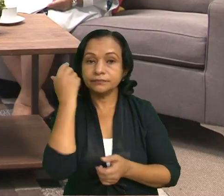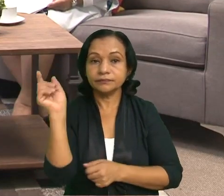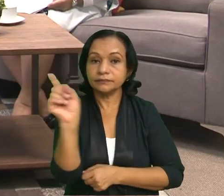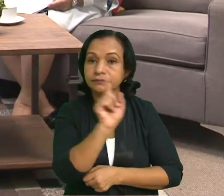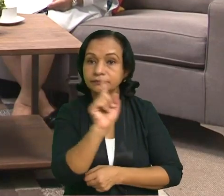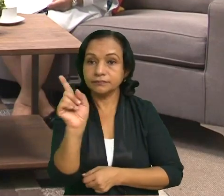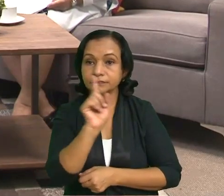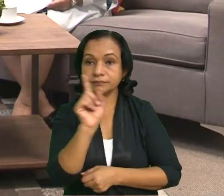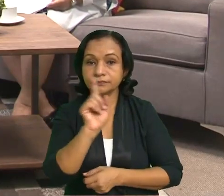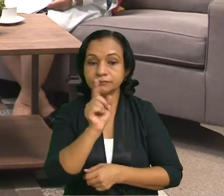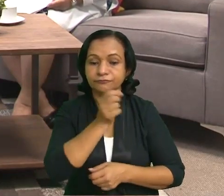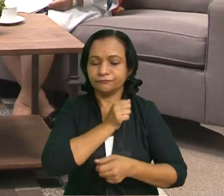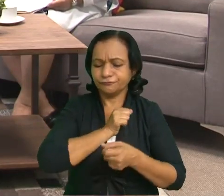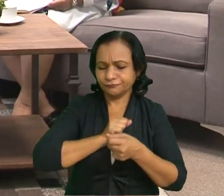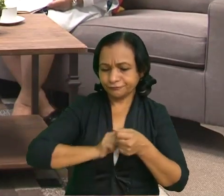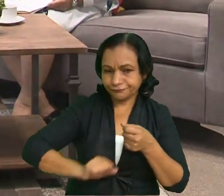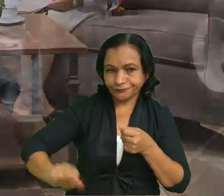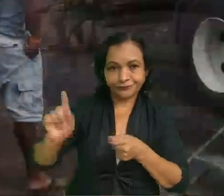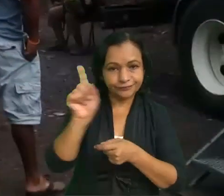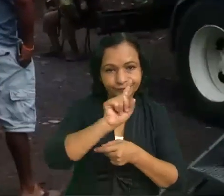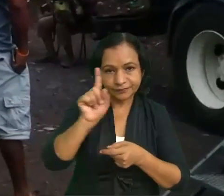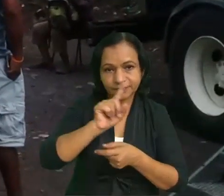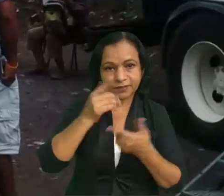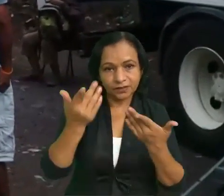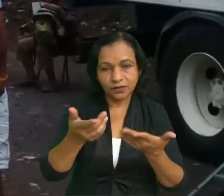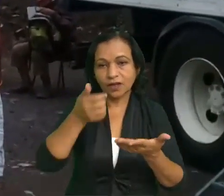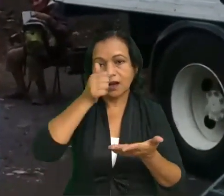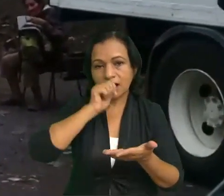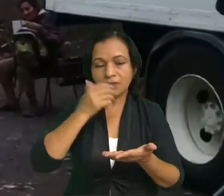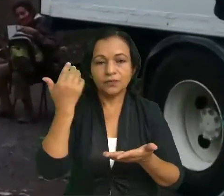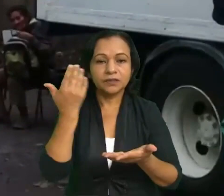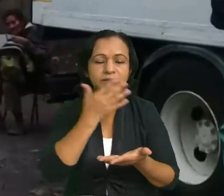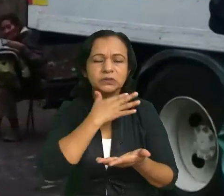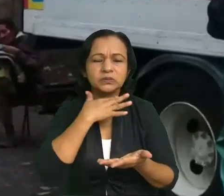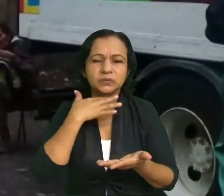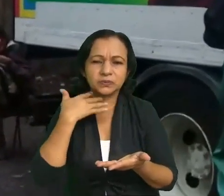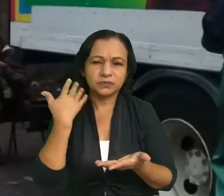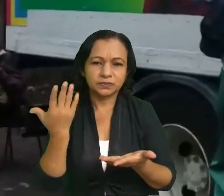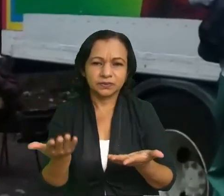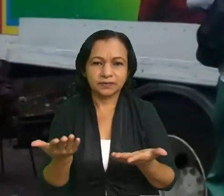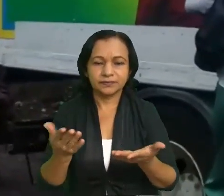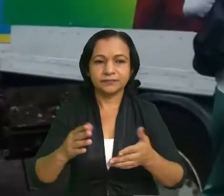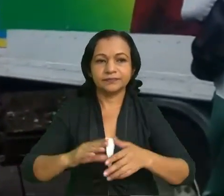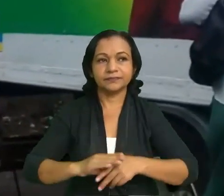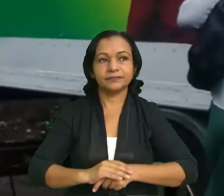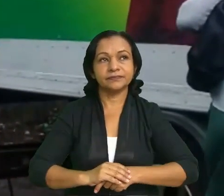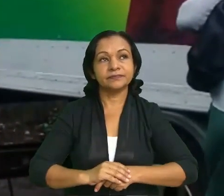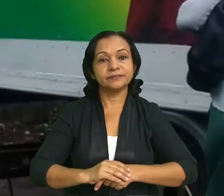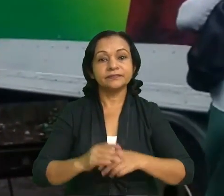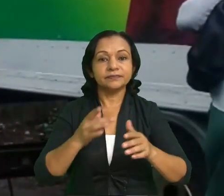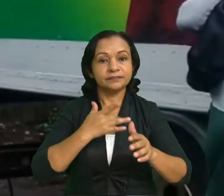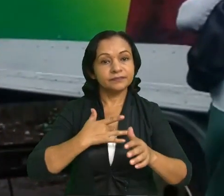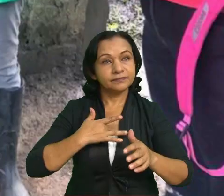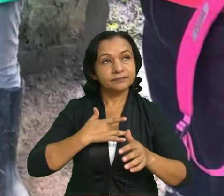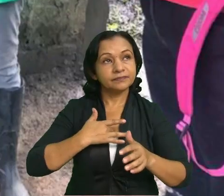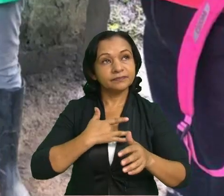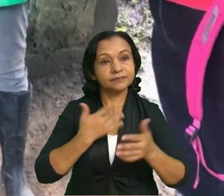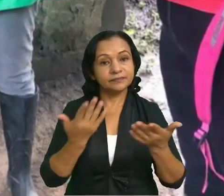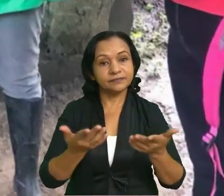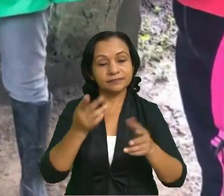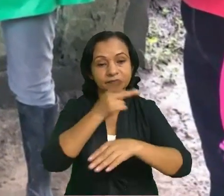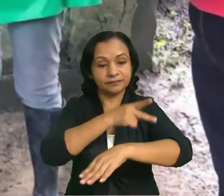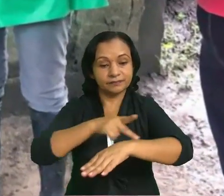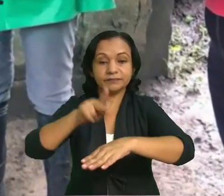como la diarrea por tener agua por estar ingiriendo agua que no tengan la calidad requerida y específicamente en puerto